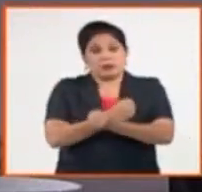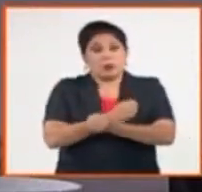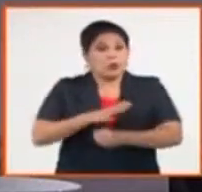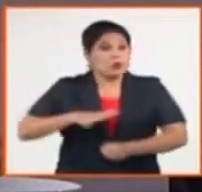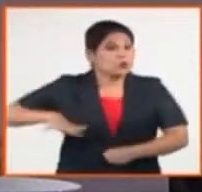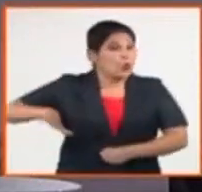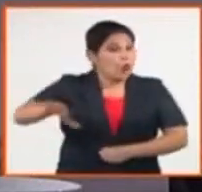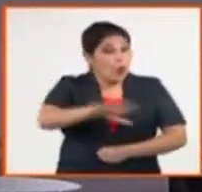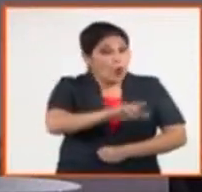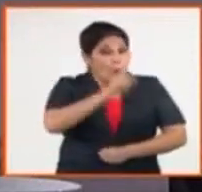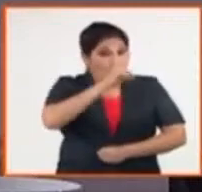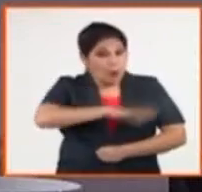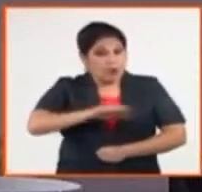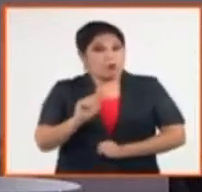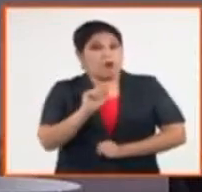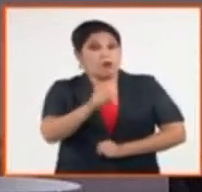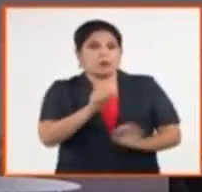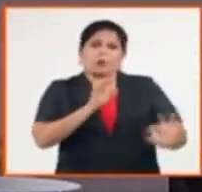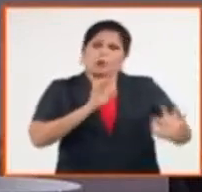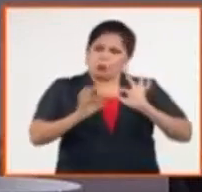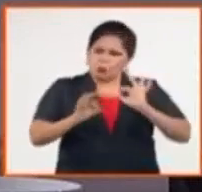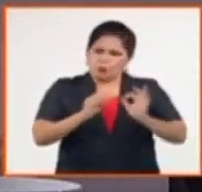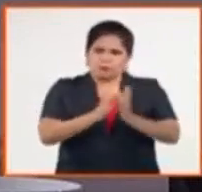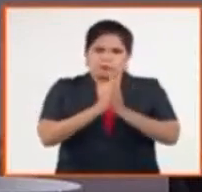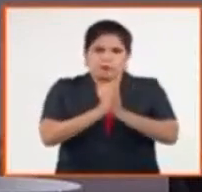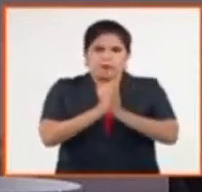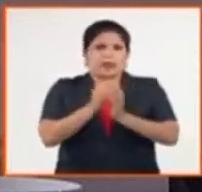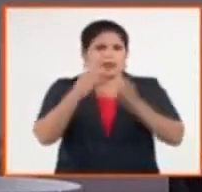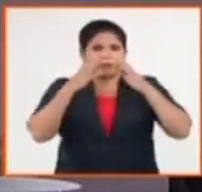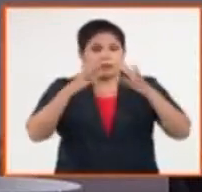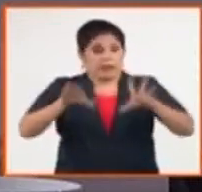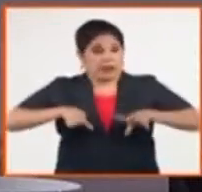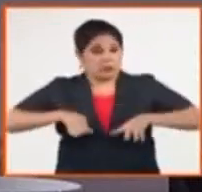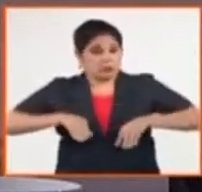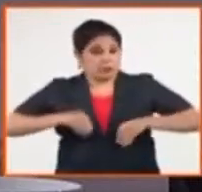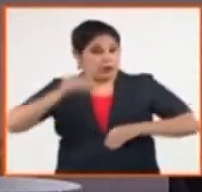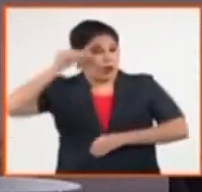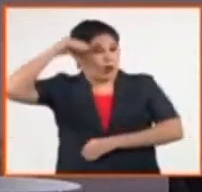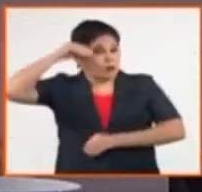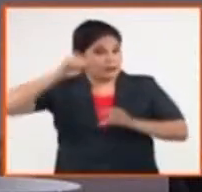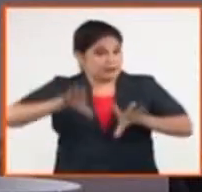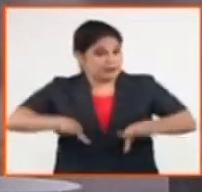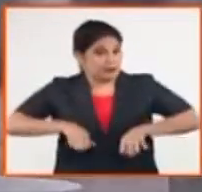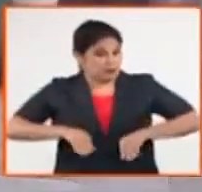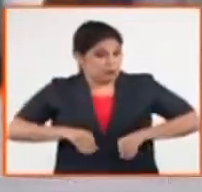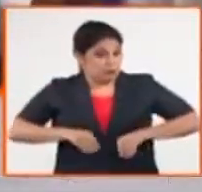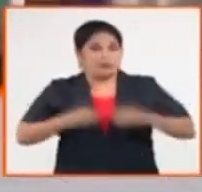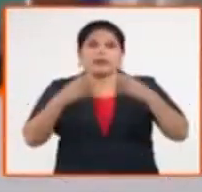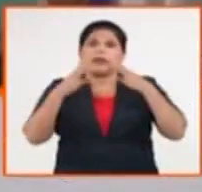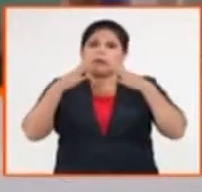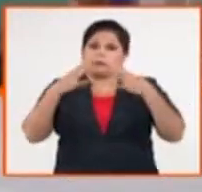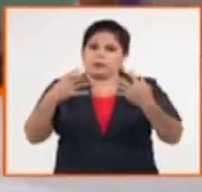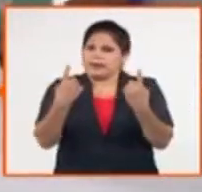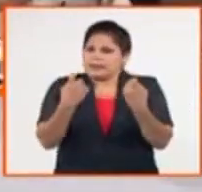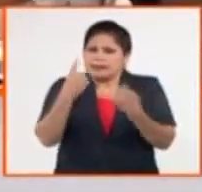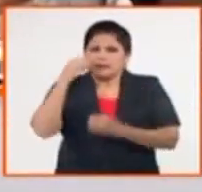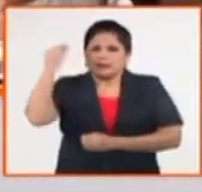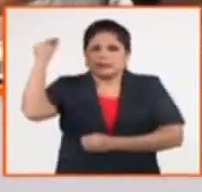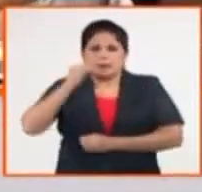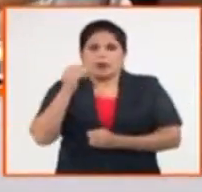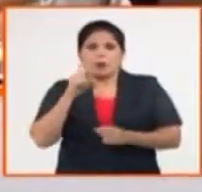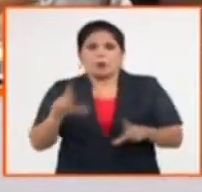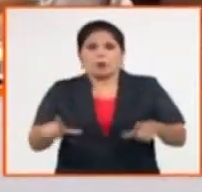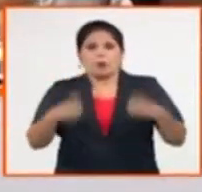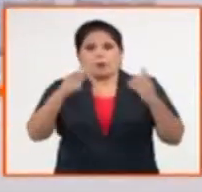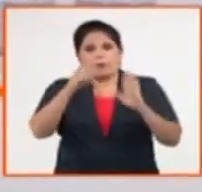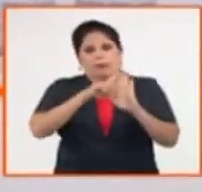donde nos encontremos, es importante asumir de manera consciente la necesidad, lo imprescindible que es el cumplimiento de las